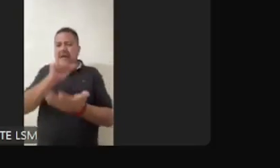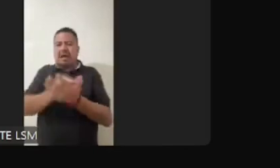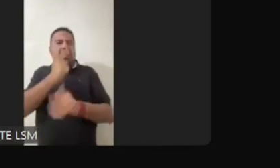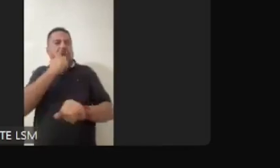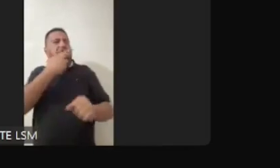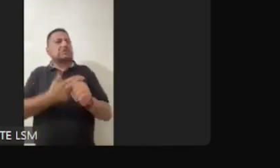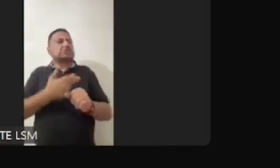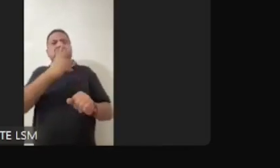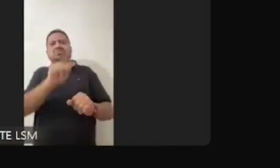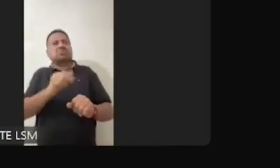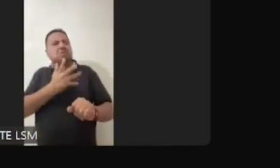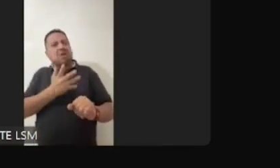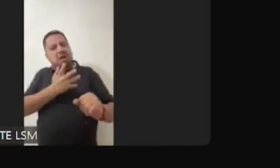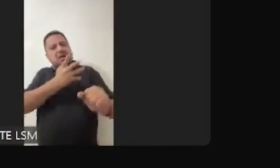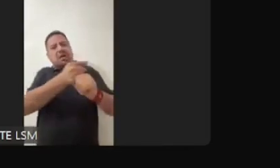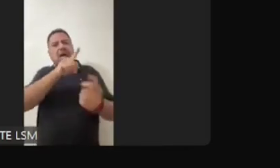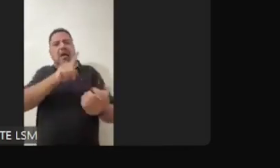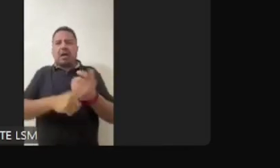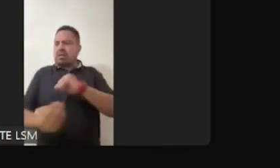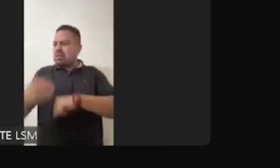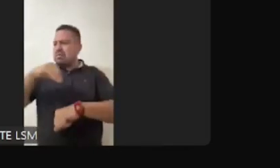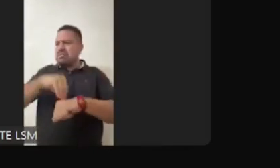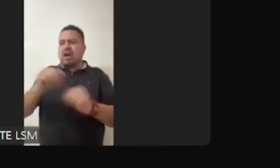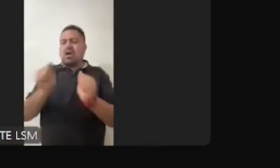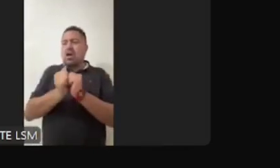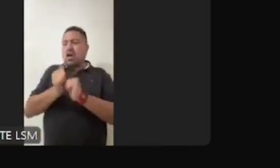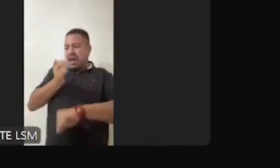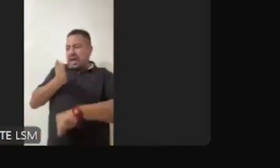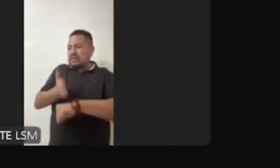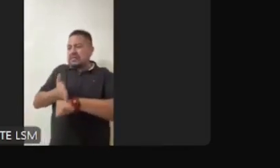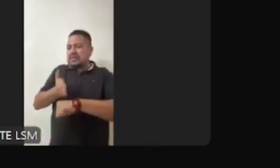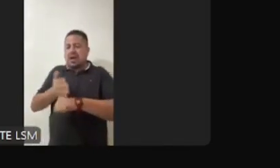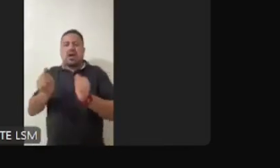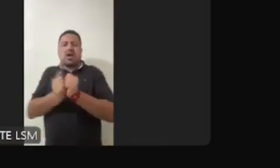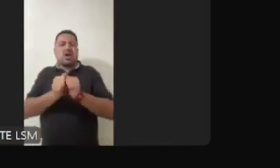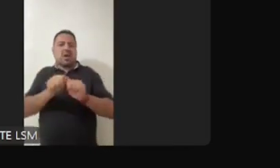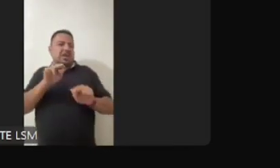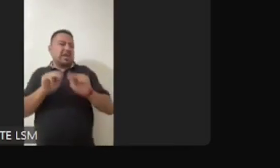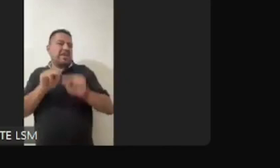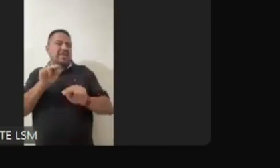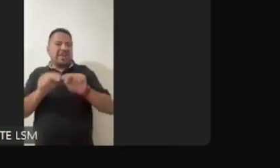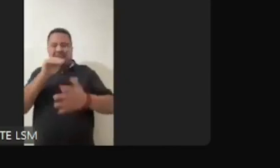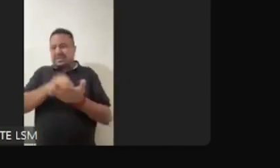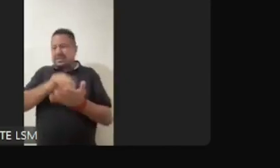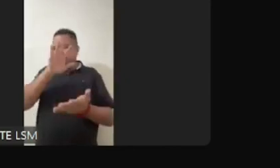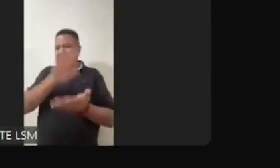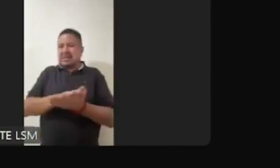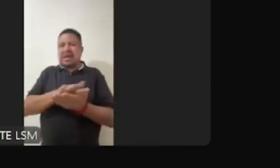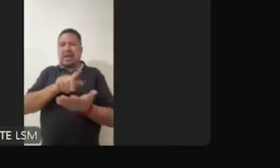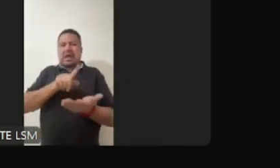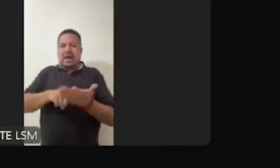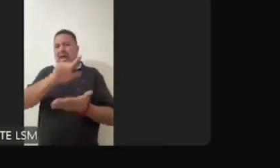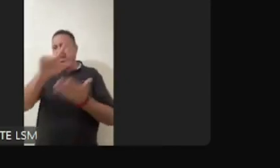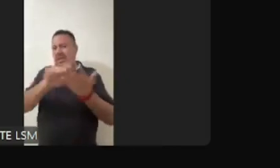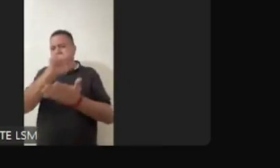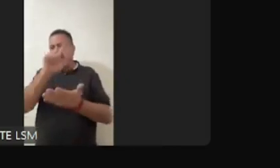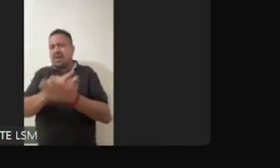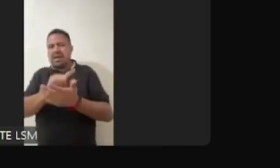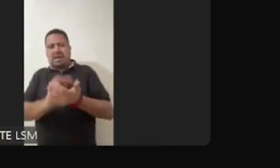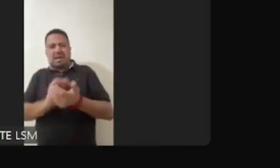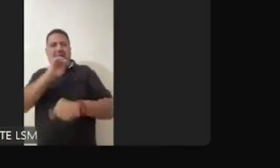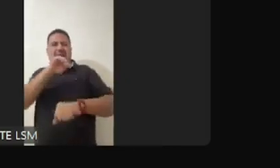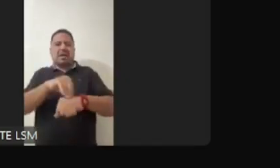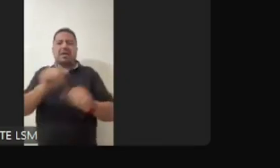ajustó su determinación de imponer la medida cautelar a los parámetros establecidos en las disposiciones legales aplicables